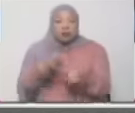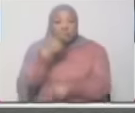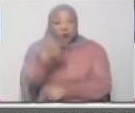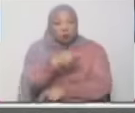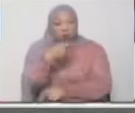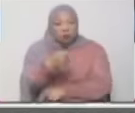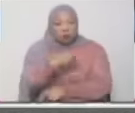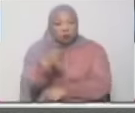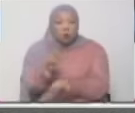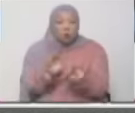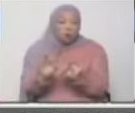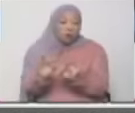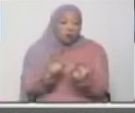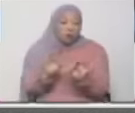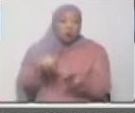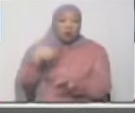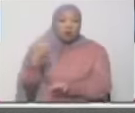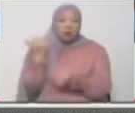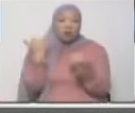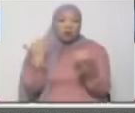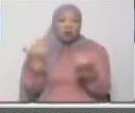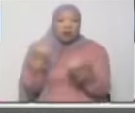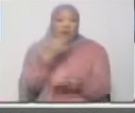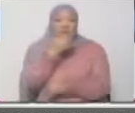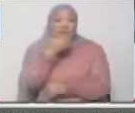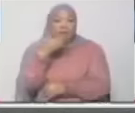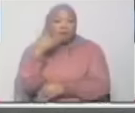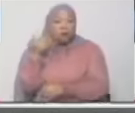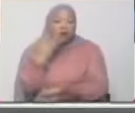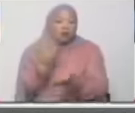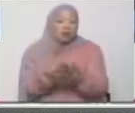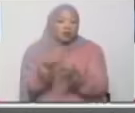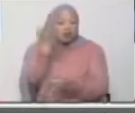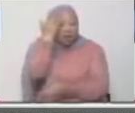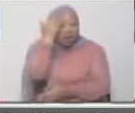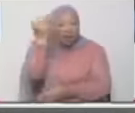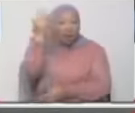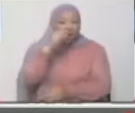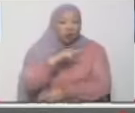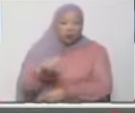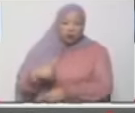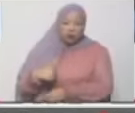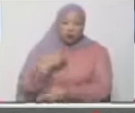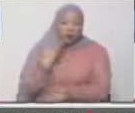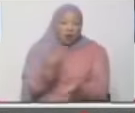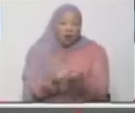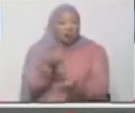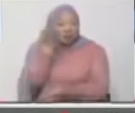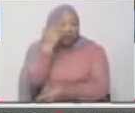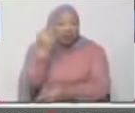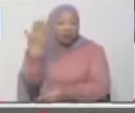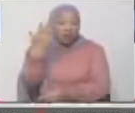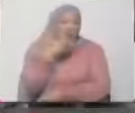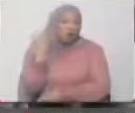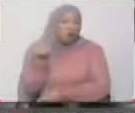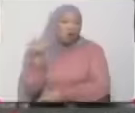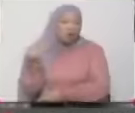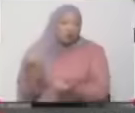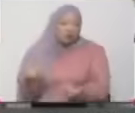Así que preparémonos, que lo que viene atrás es mejor. Gracias a Dios es mejor que todos nosotros. La generación genial.